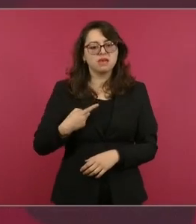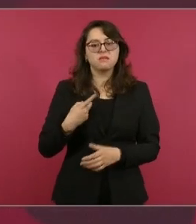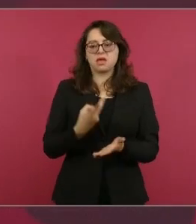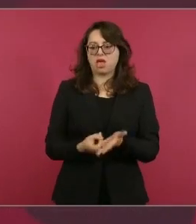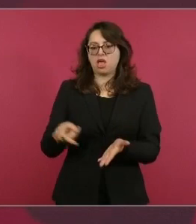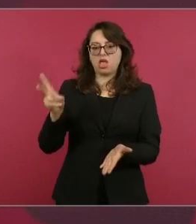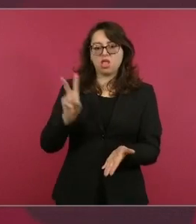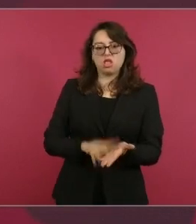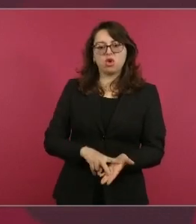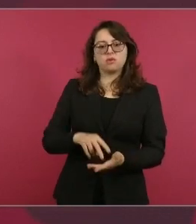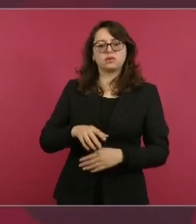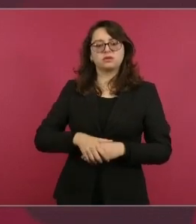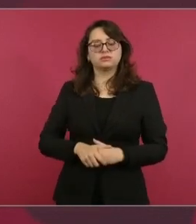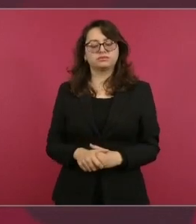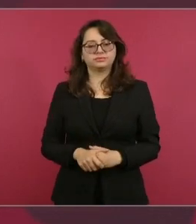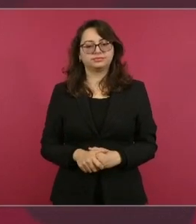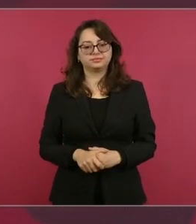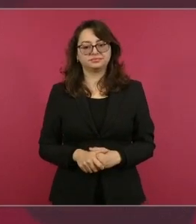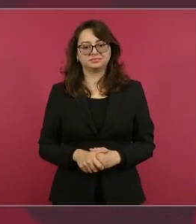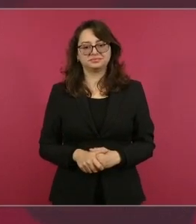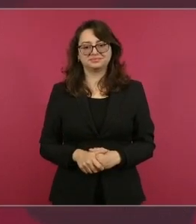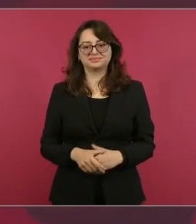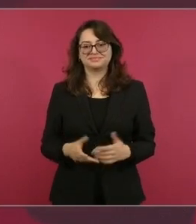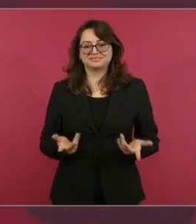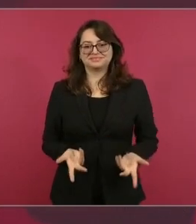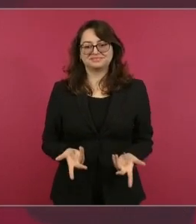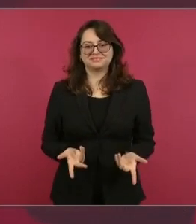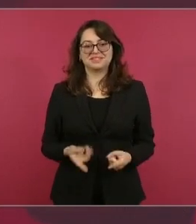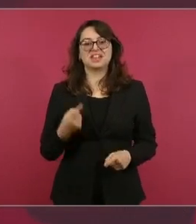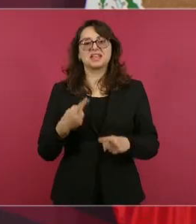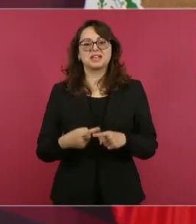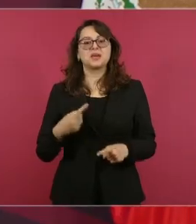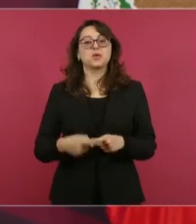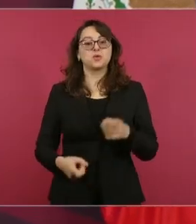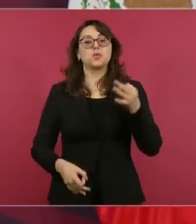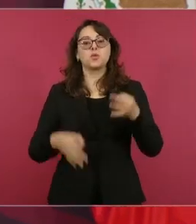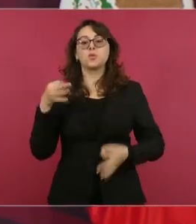¿Y quién va a declarar inconstitucional?